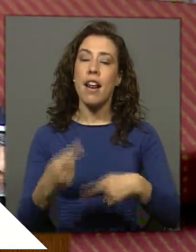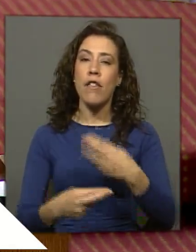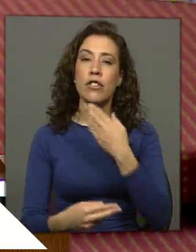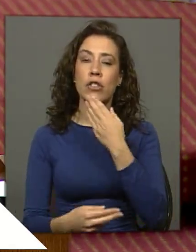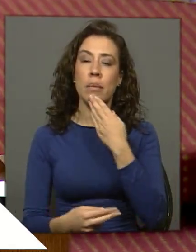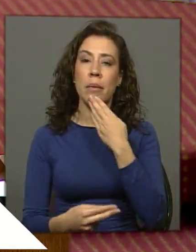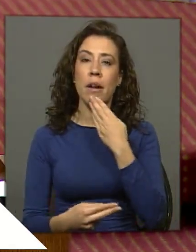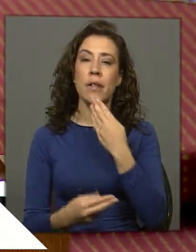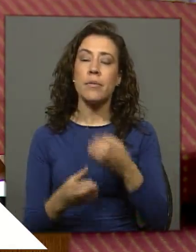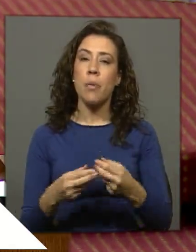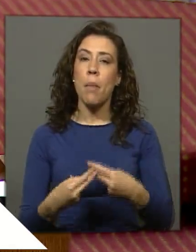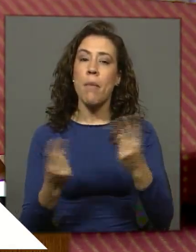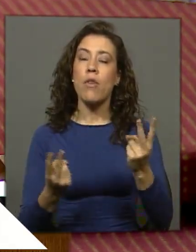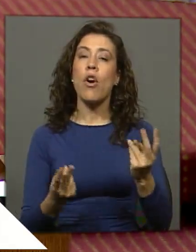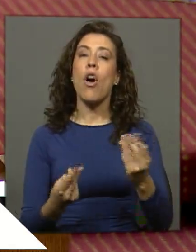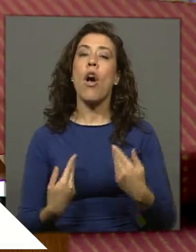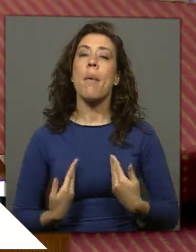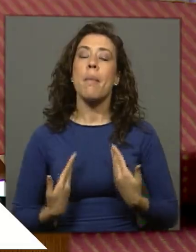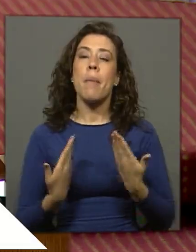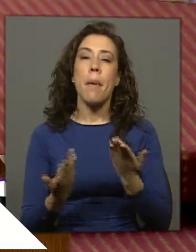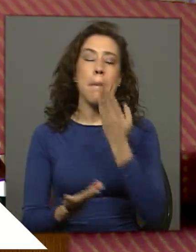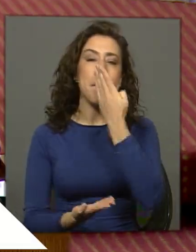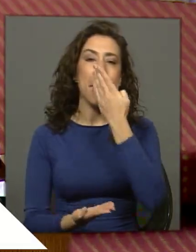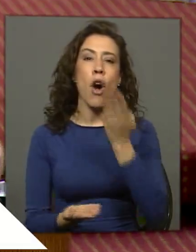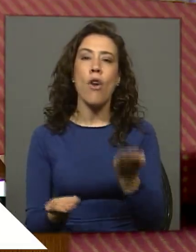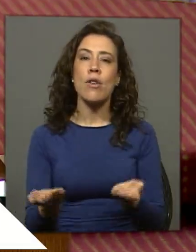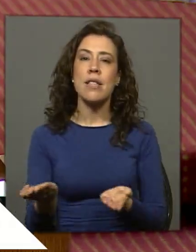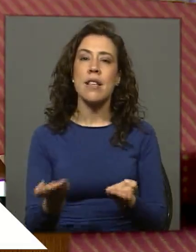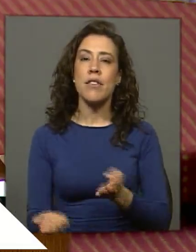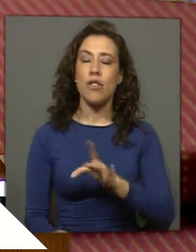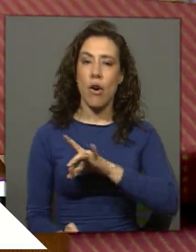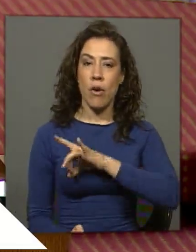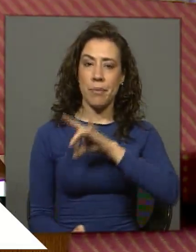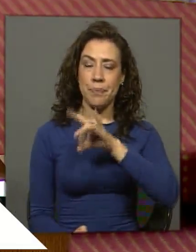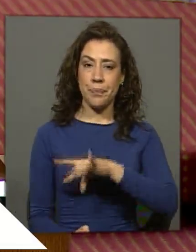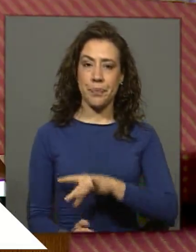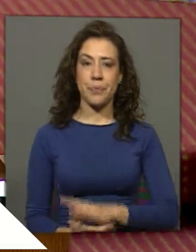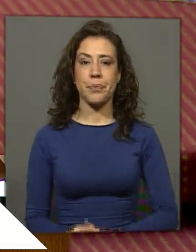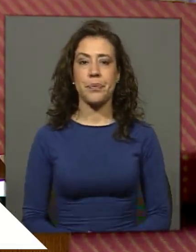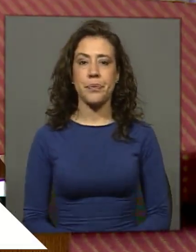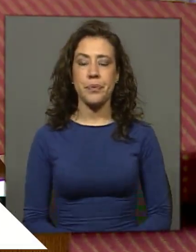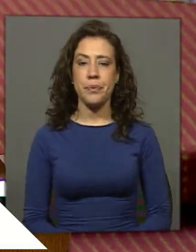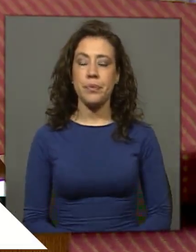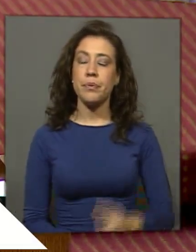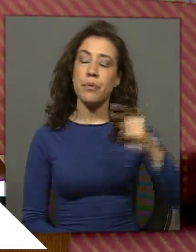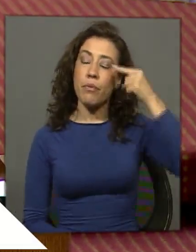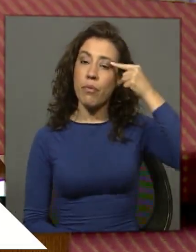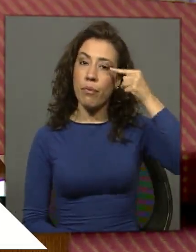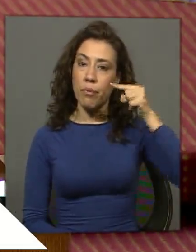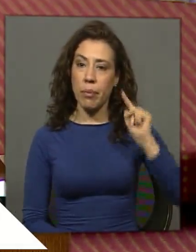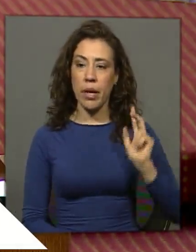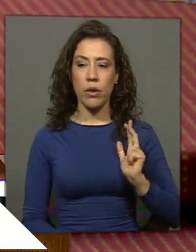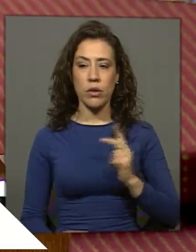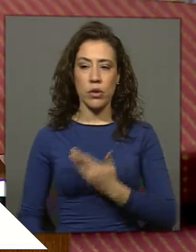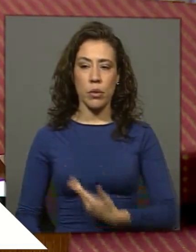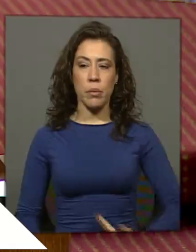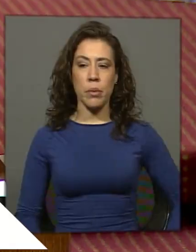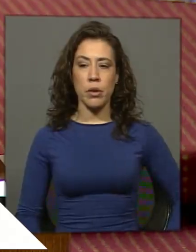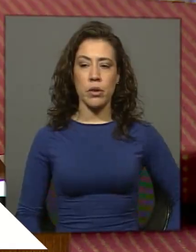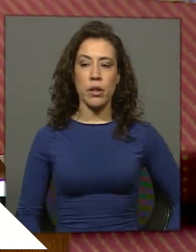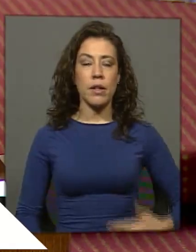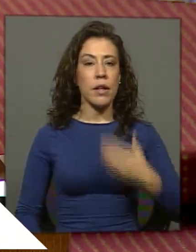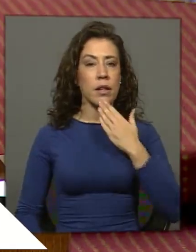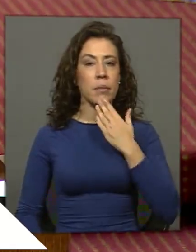público para así lograr prestar un mejor servicio a las chilenas y chilenos. Sin embargo, señor presidente, me